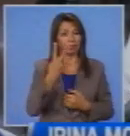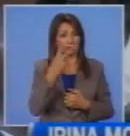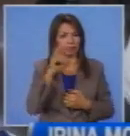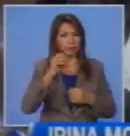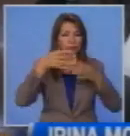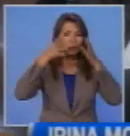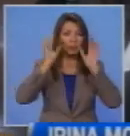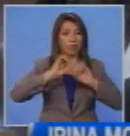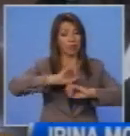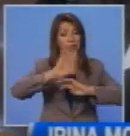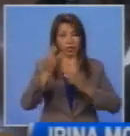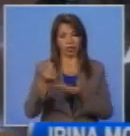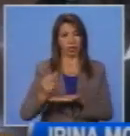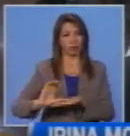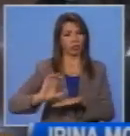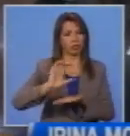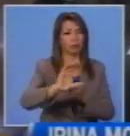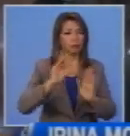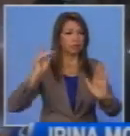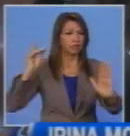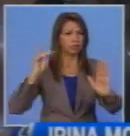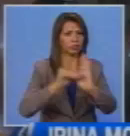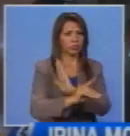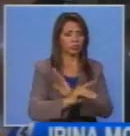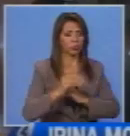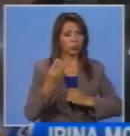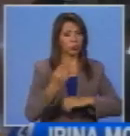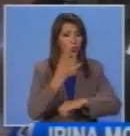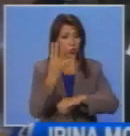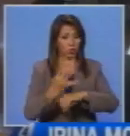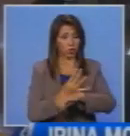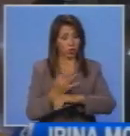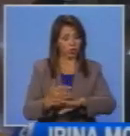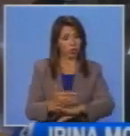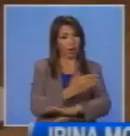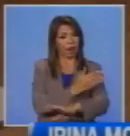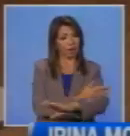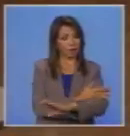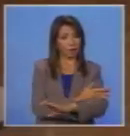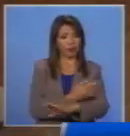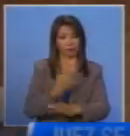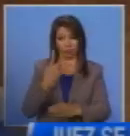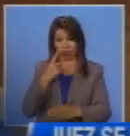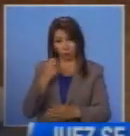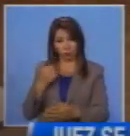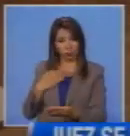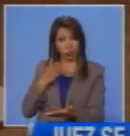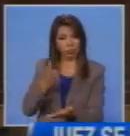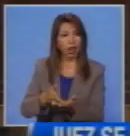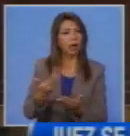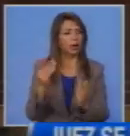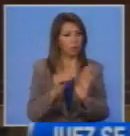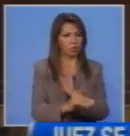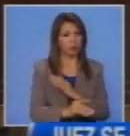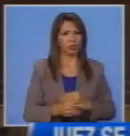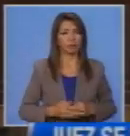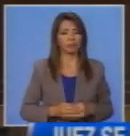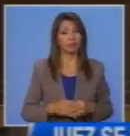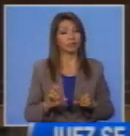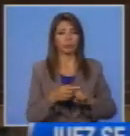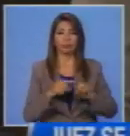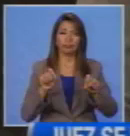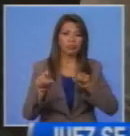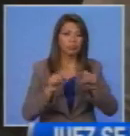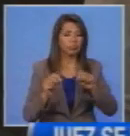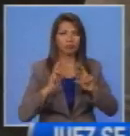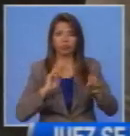de diciembre, se hicieron las transferencias 4 horas antes de que él llegue. Una vez que ha concluido la audiencia, el juez Paul